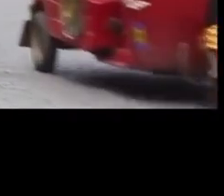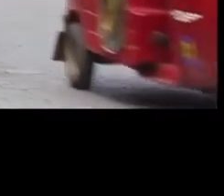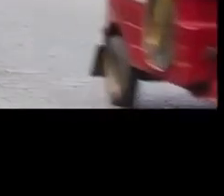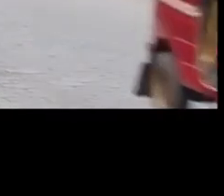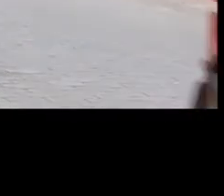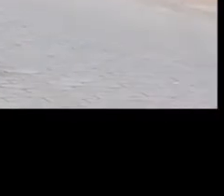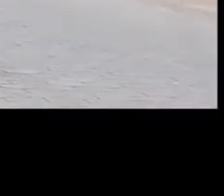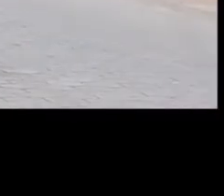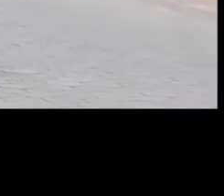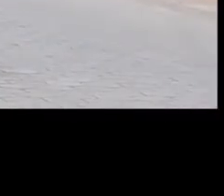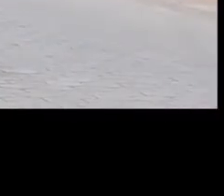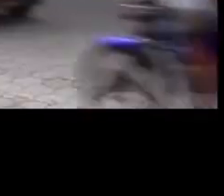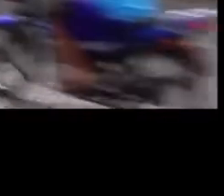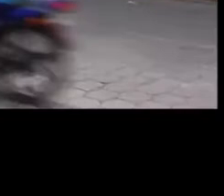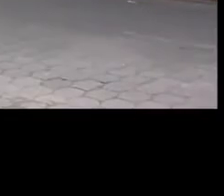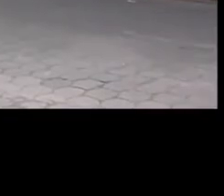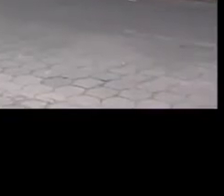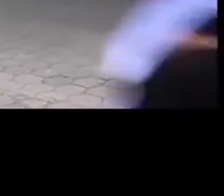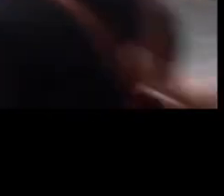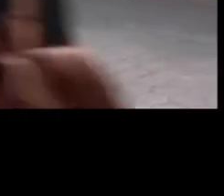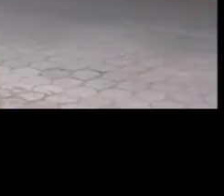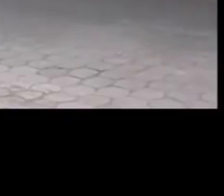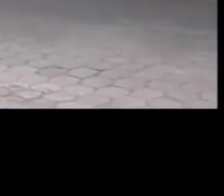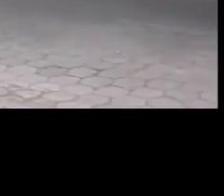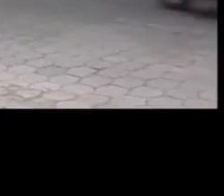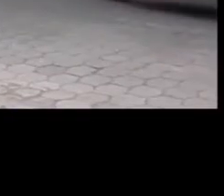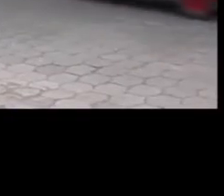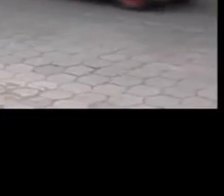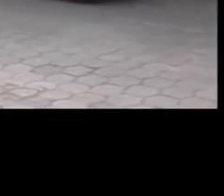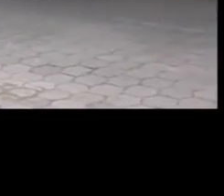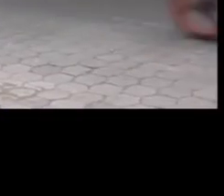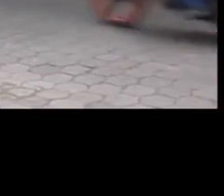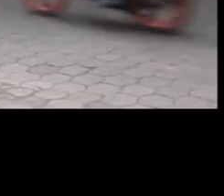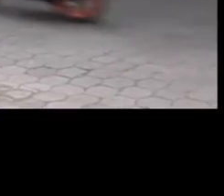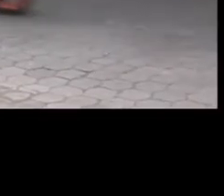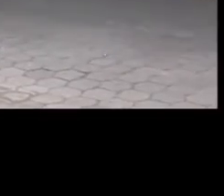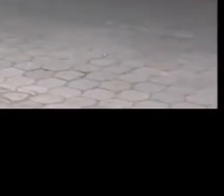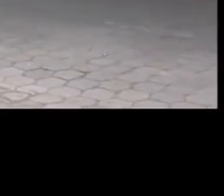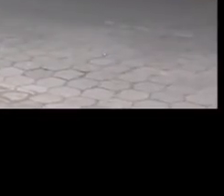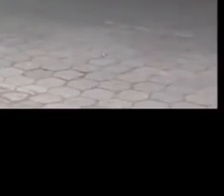la calle para festejar.